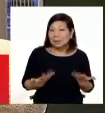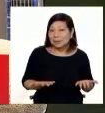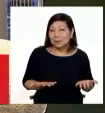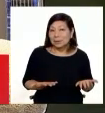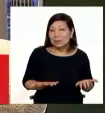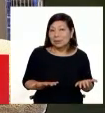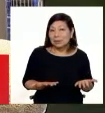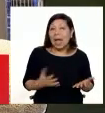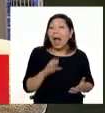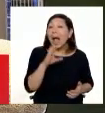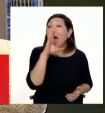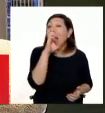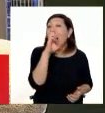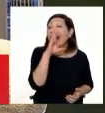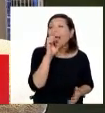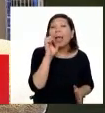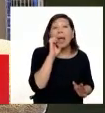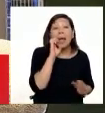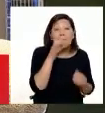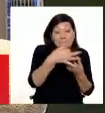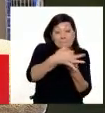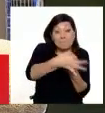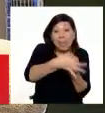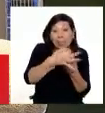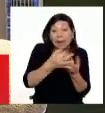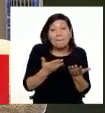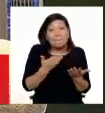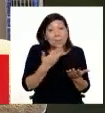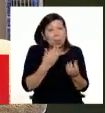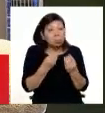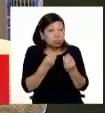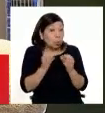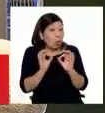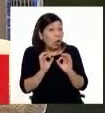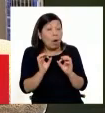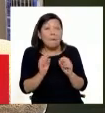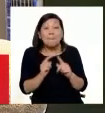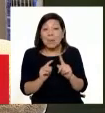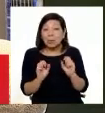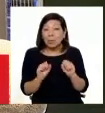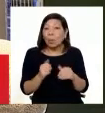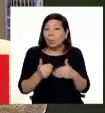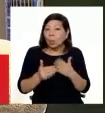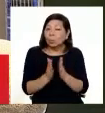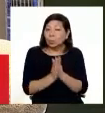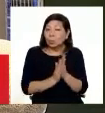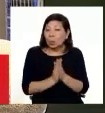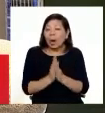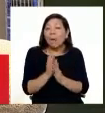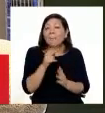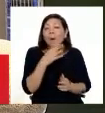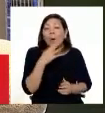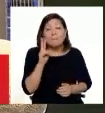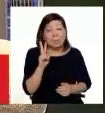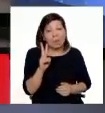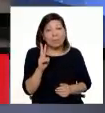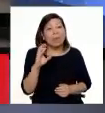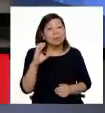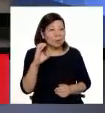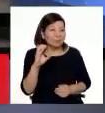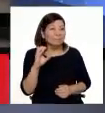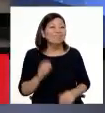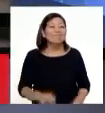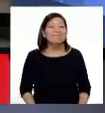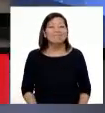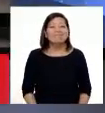caso, por ejemplo, la naranja o la mandarina, lo ideal es poder consumirla fresca para que se pueda aprovechar toda su vitamina C.